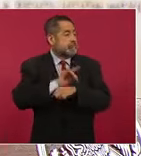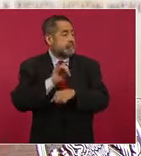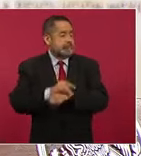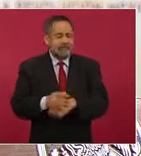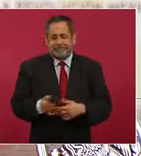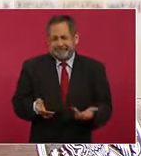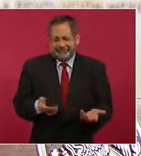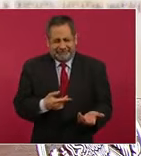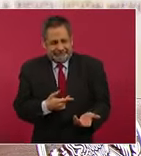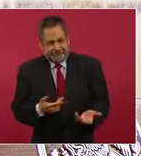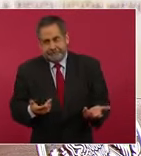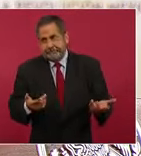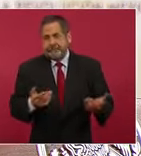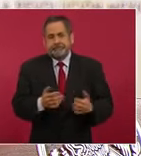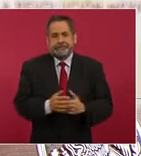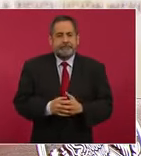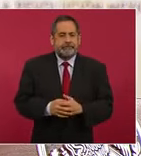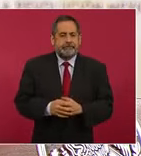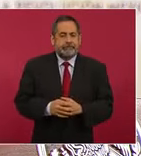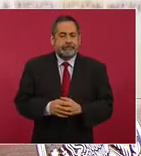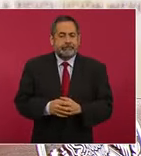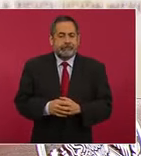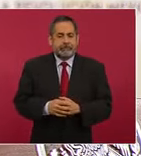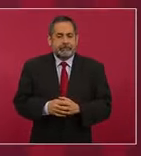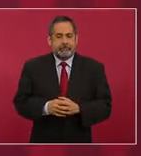o sea que era